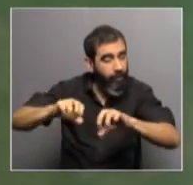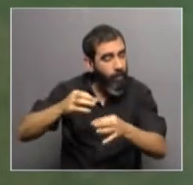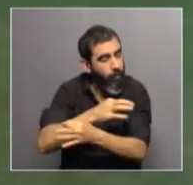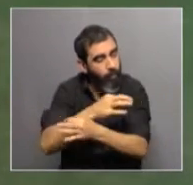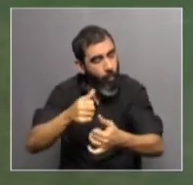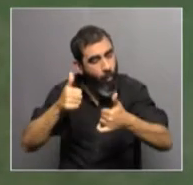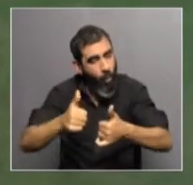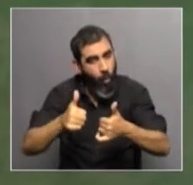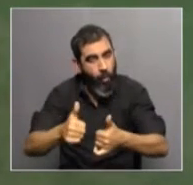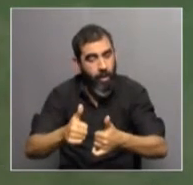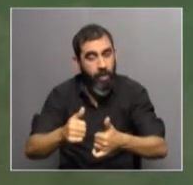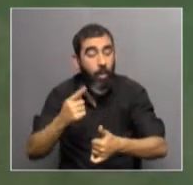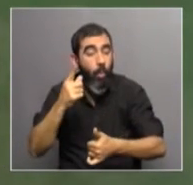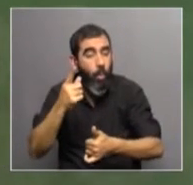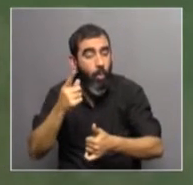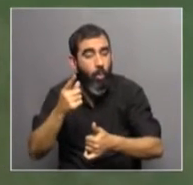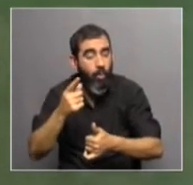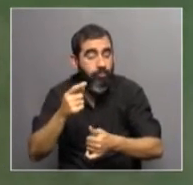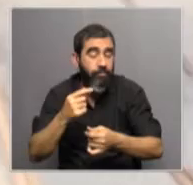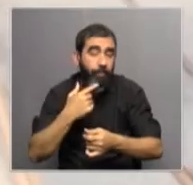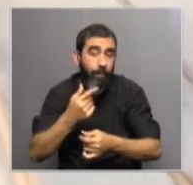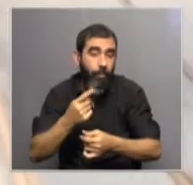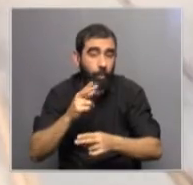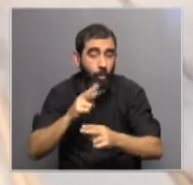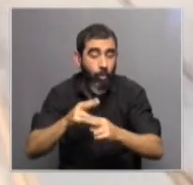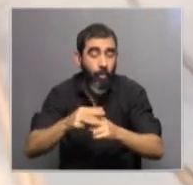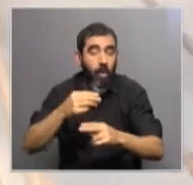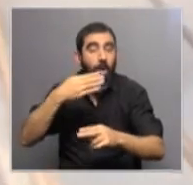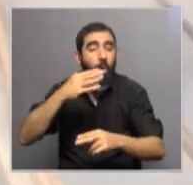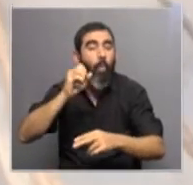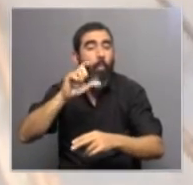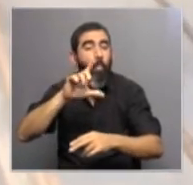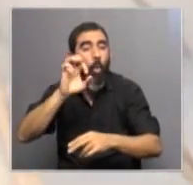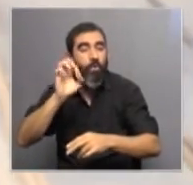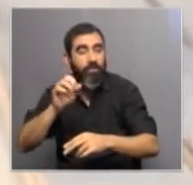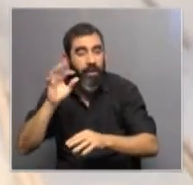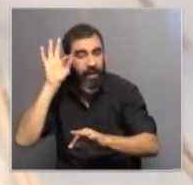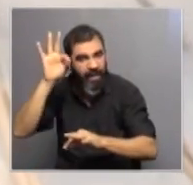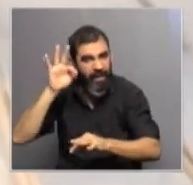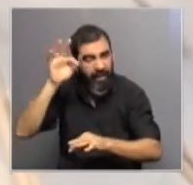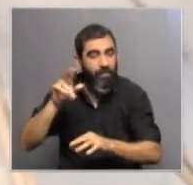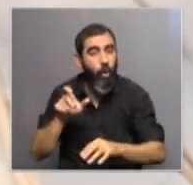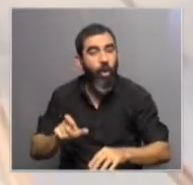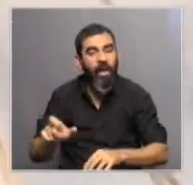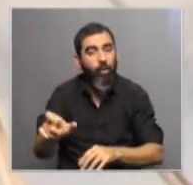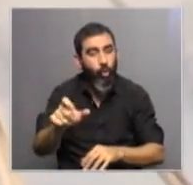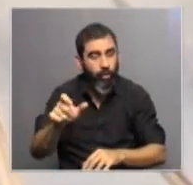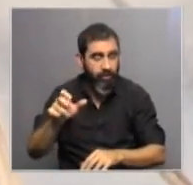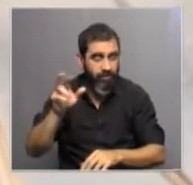bien en un bichito que son, se llaman voles en inglés, que son los ratones de la